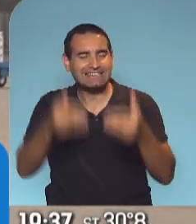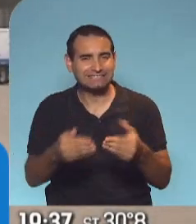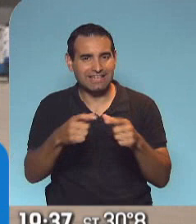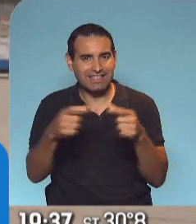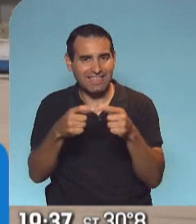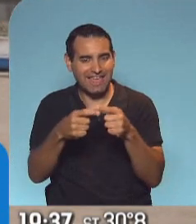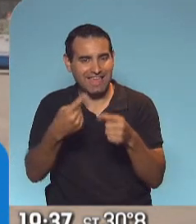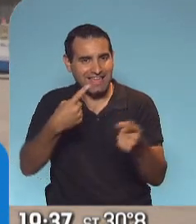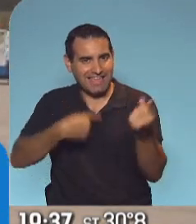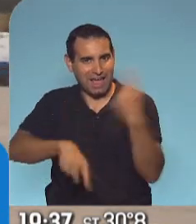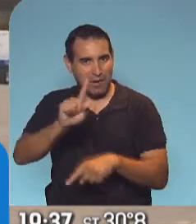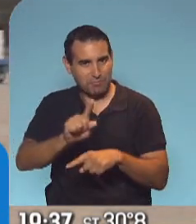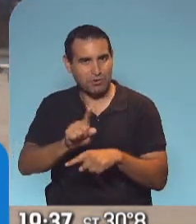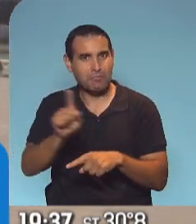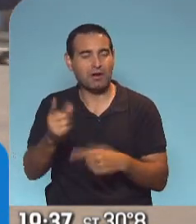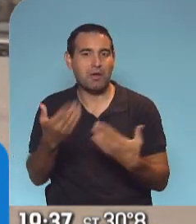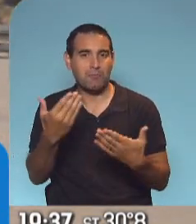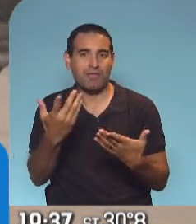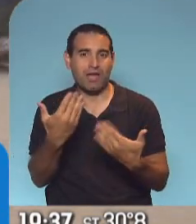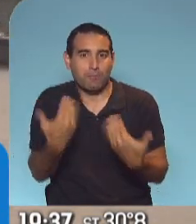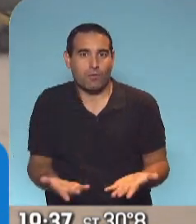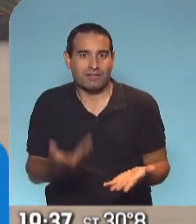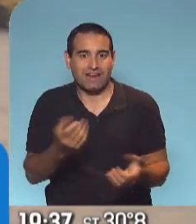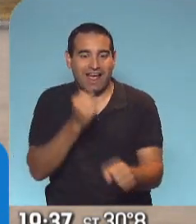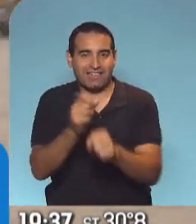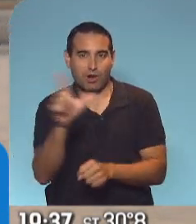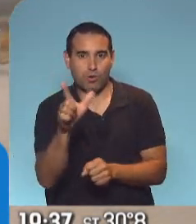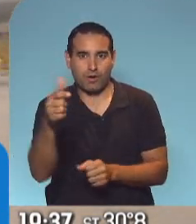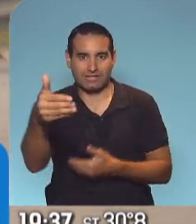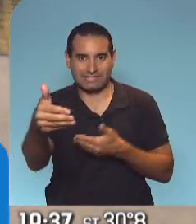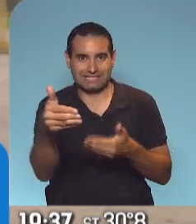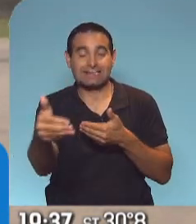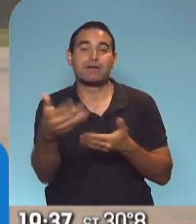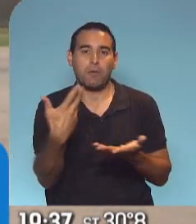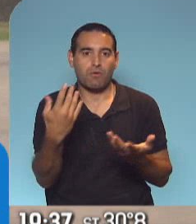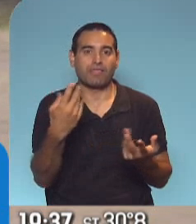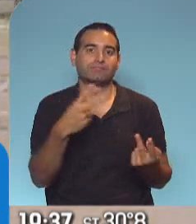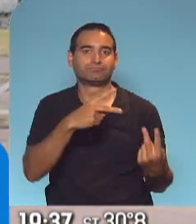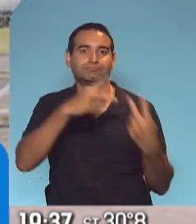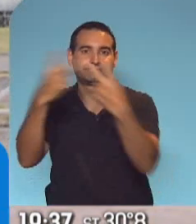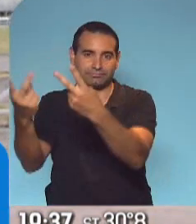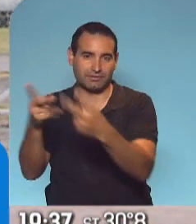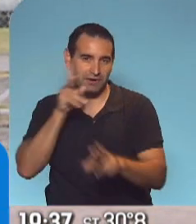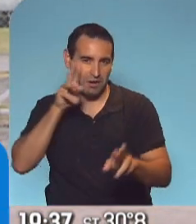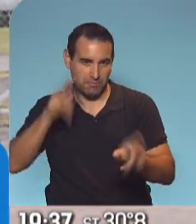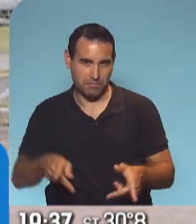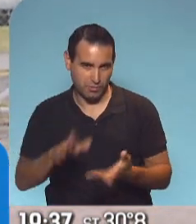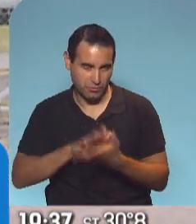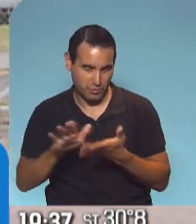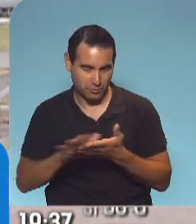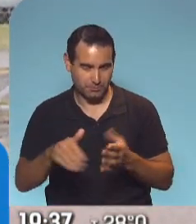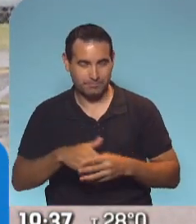para poder entrar en esta ventana hasta el lunes y poder ser repatriados en esta operación que estamos haciendo en este